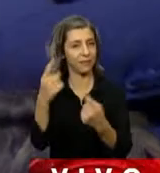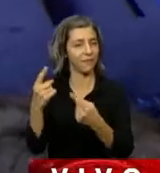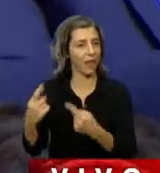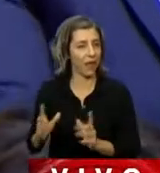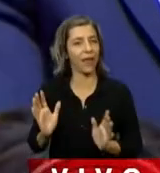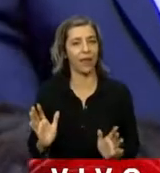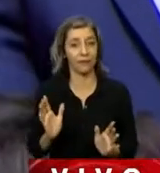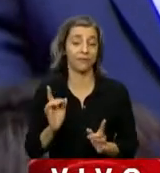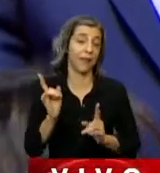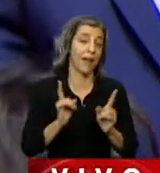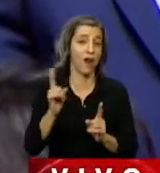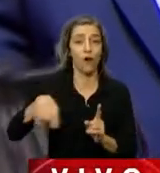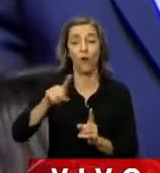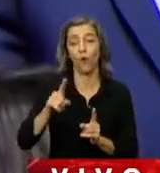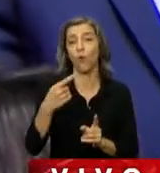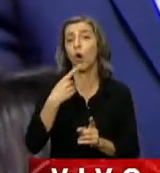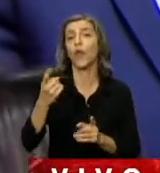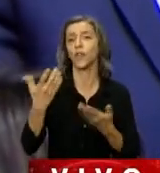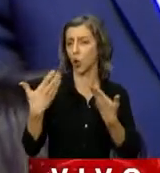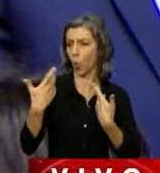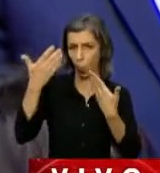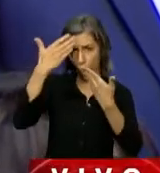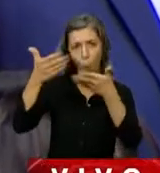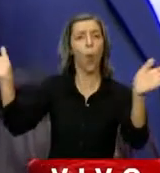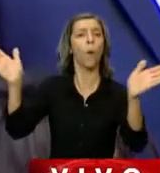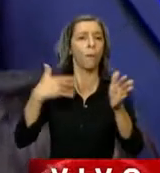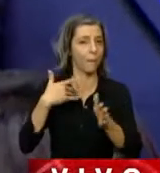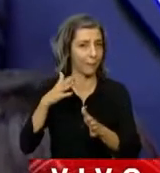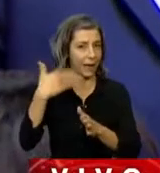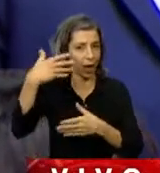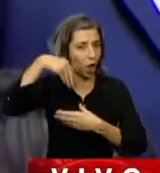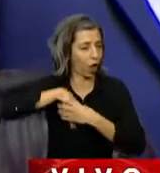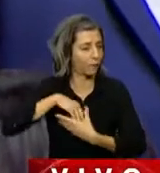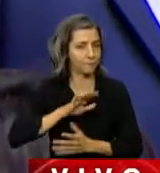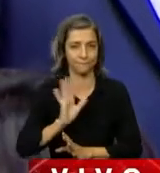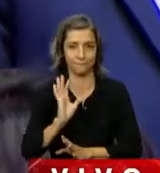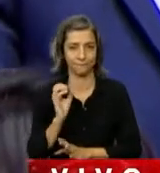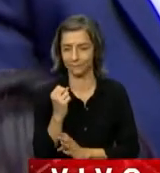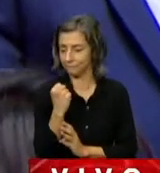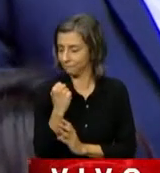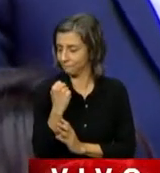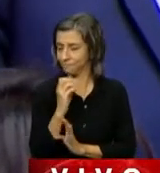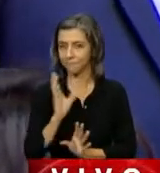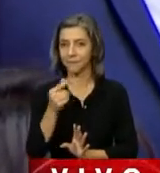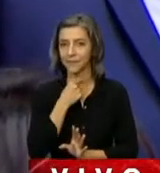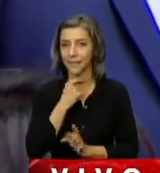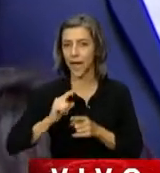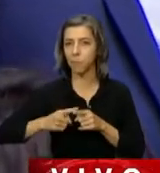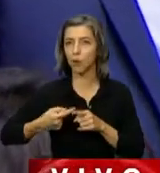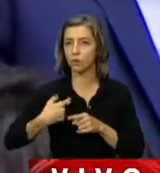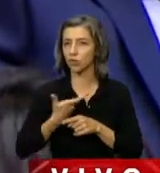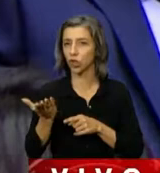ellos identificados como liberales en lo económico, pero profundamente derechistas y conservadores en lo político y en lo